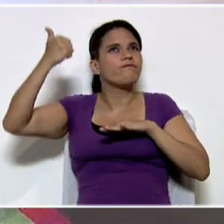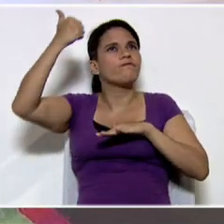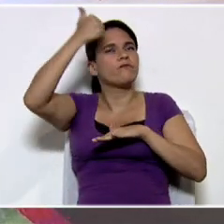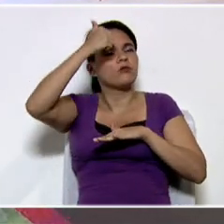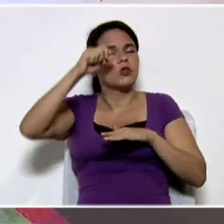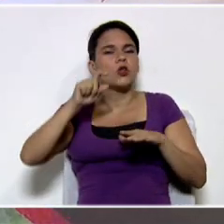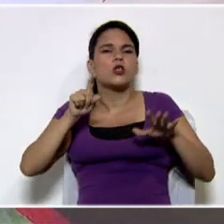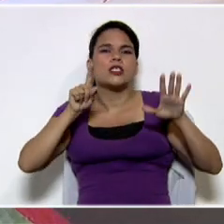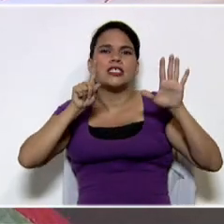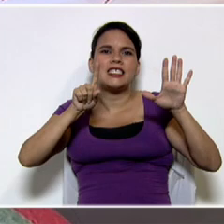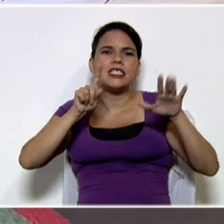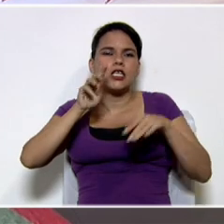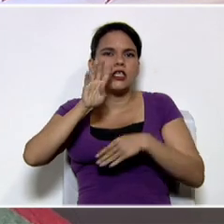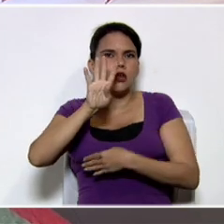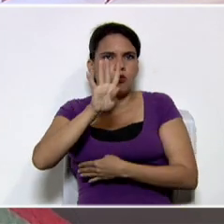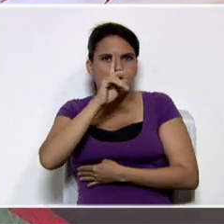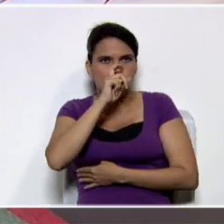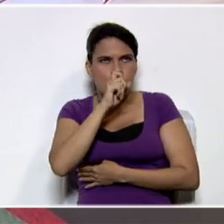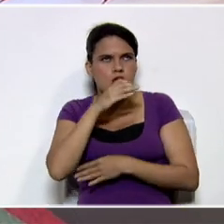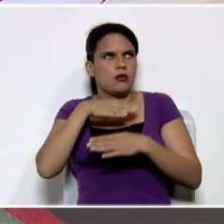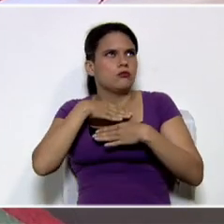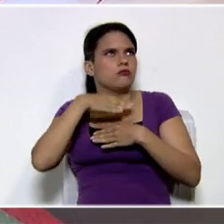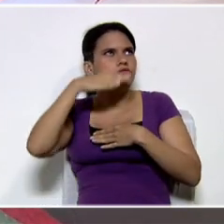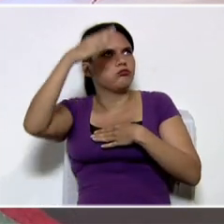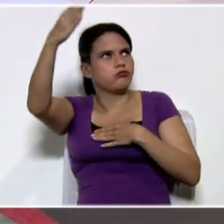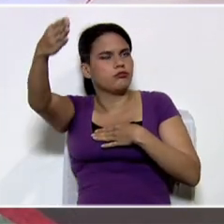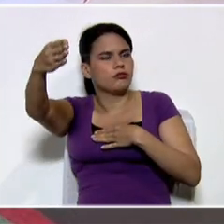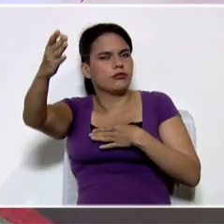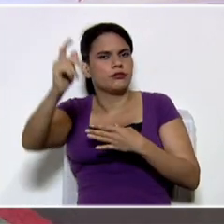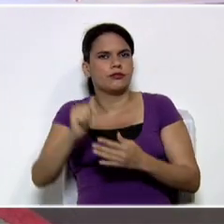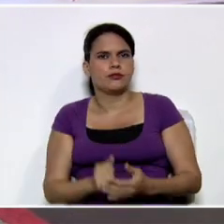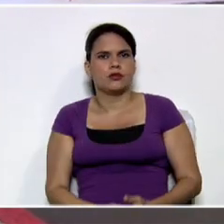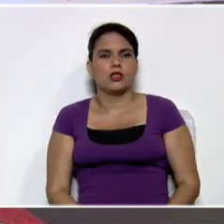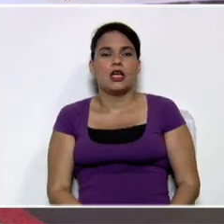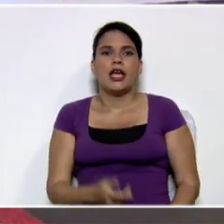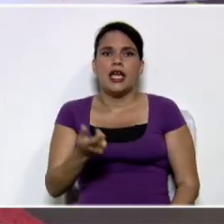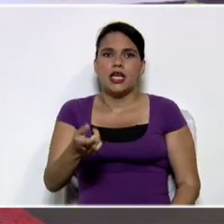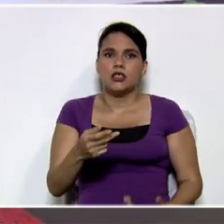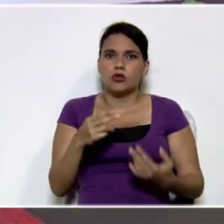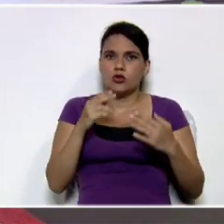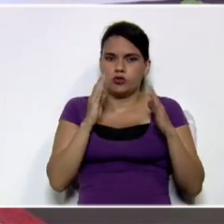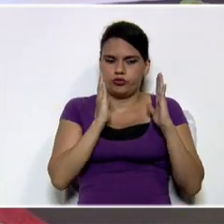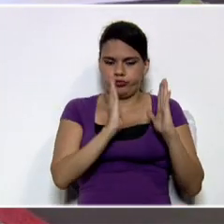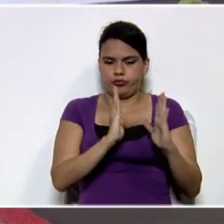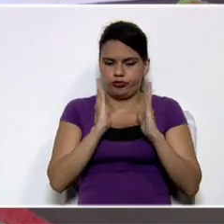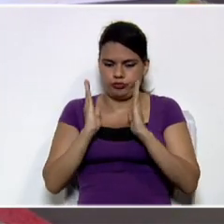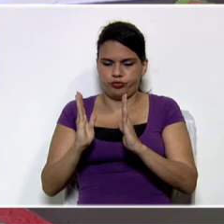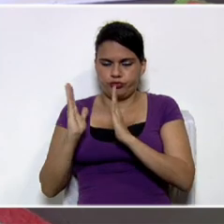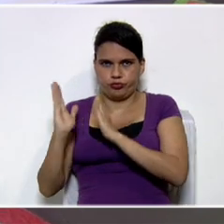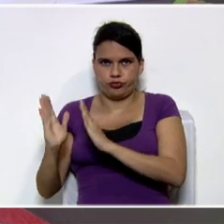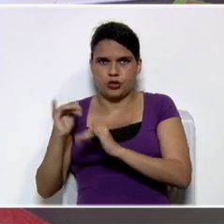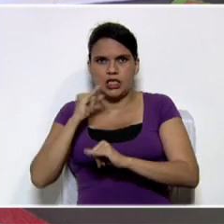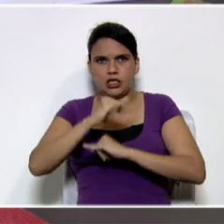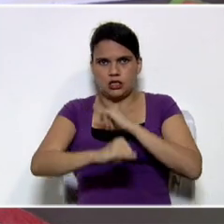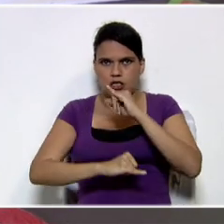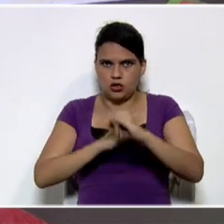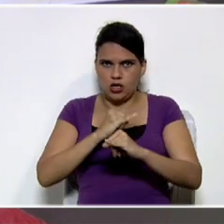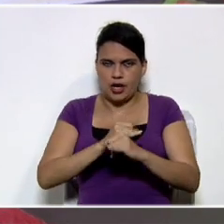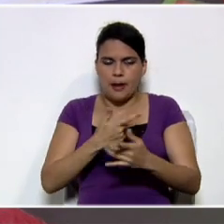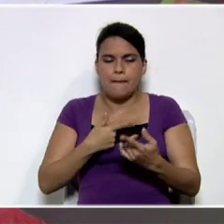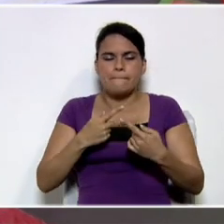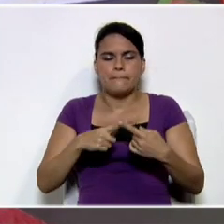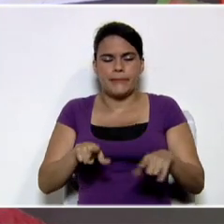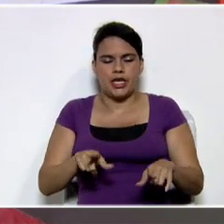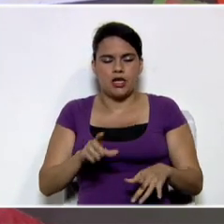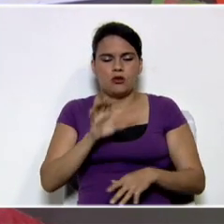años en adelante. Estos son estándares internacionales, pero cada país tiene una característica a la